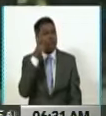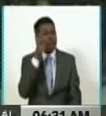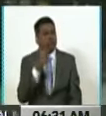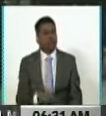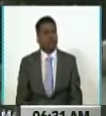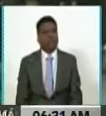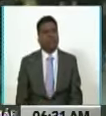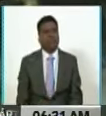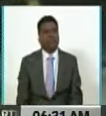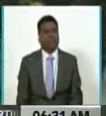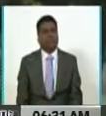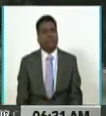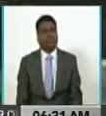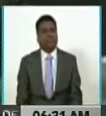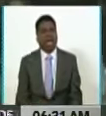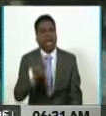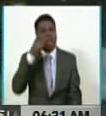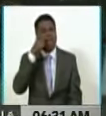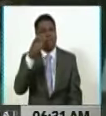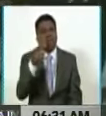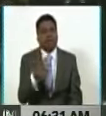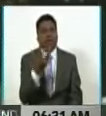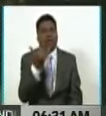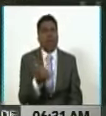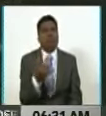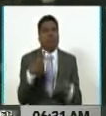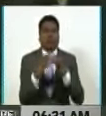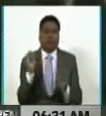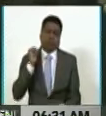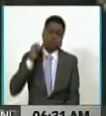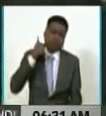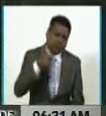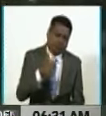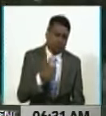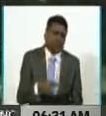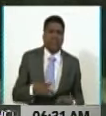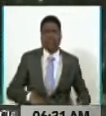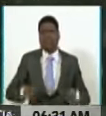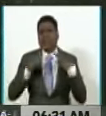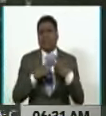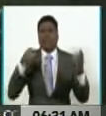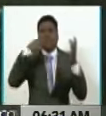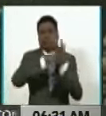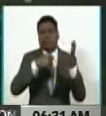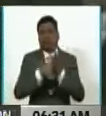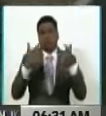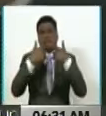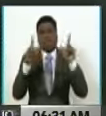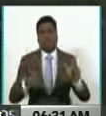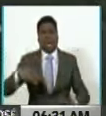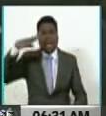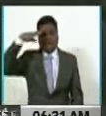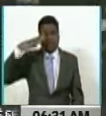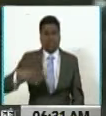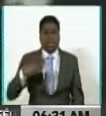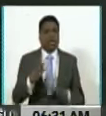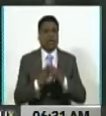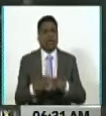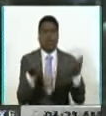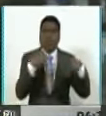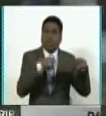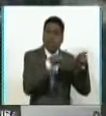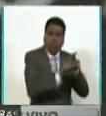López. Pueblo soberano, quien durante toda su vida luchó por la libertad, y fue el general Zamora quien nos dio un sentido de igualdad y